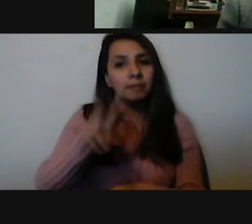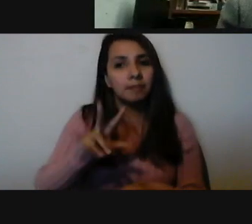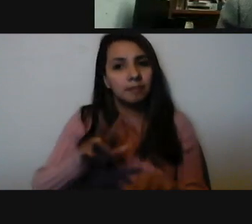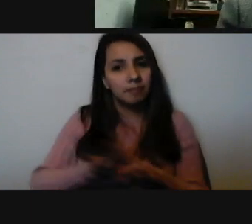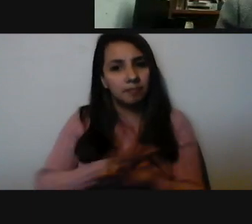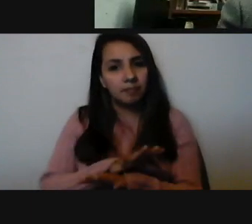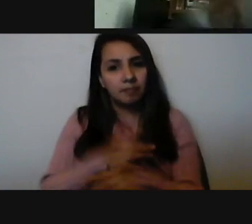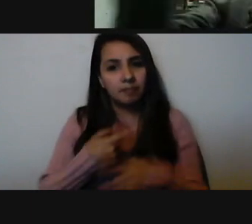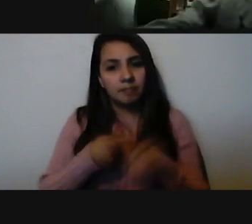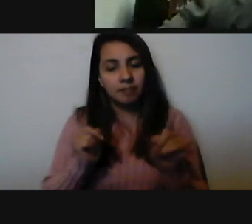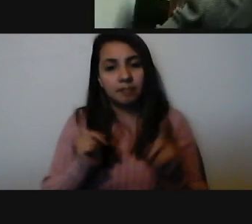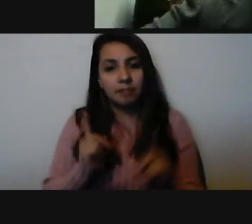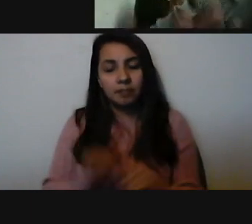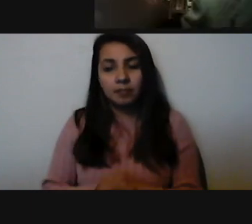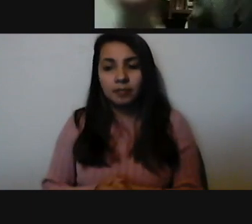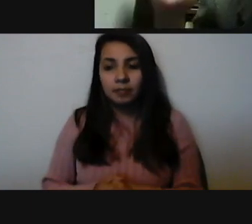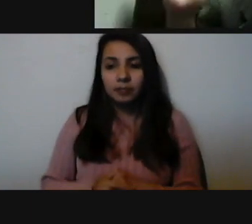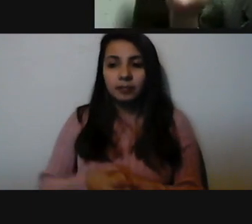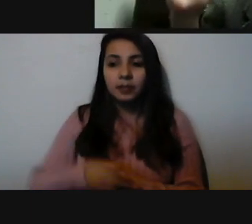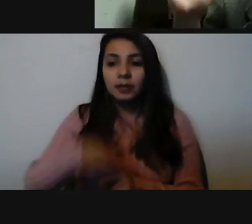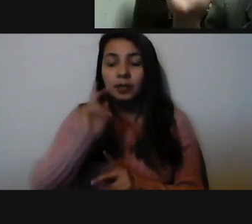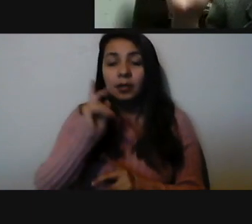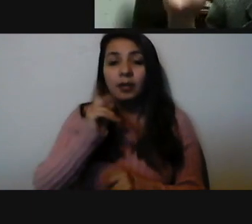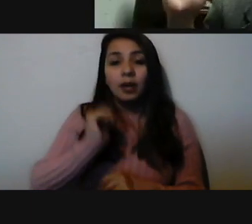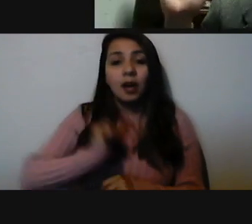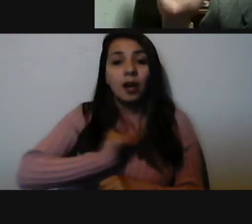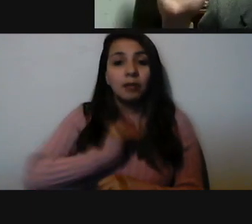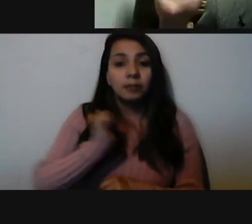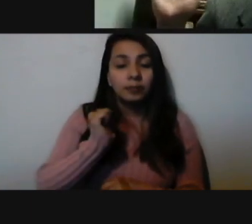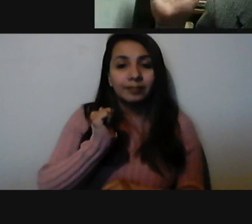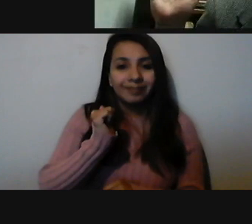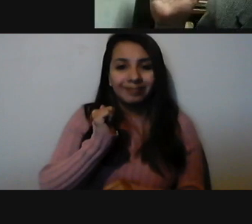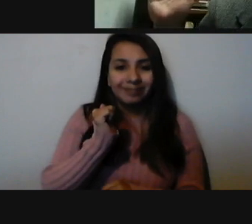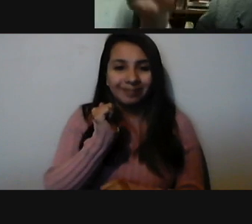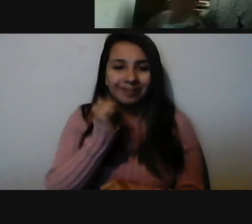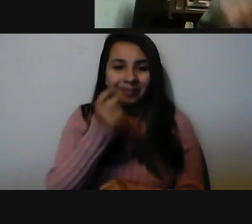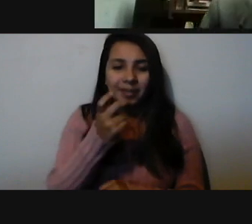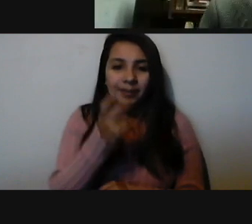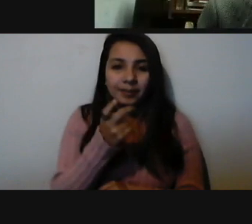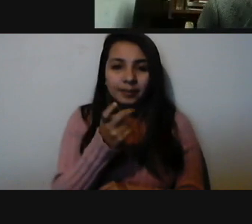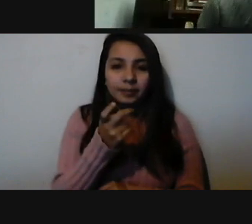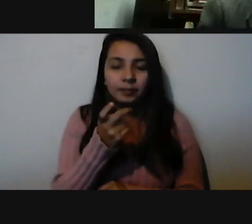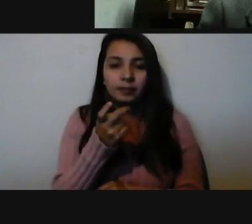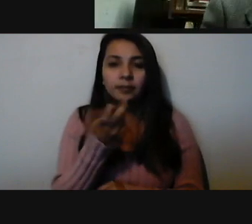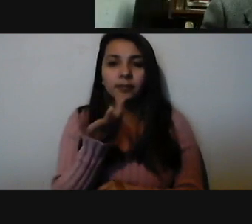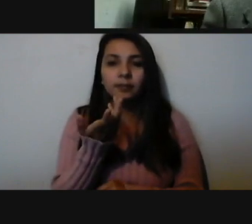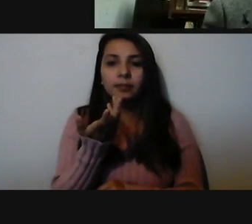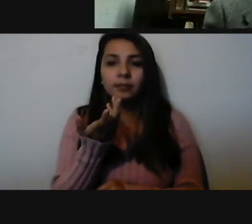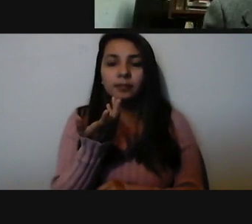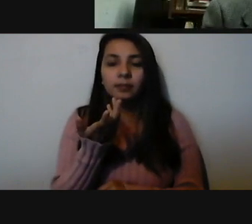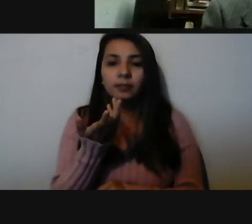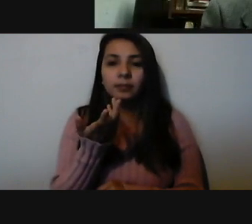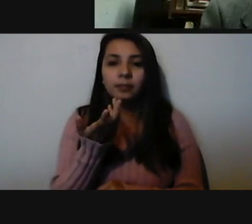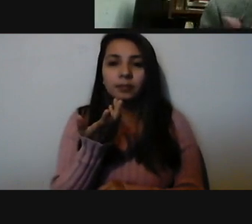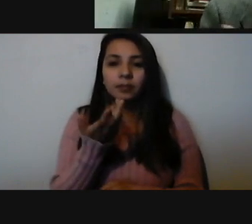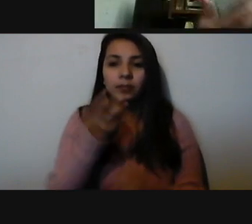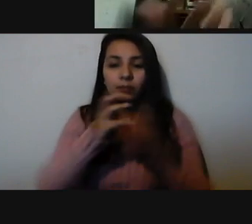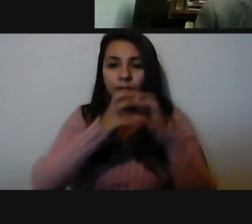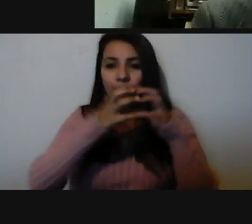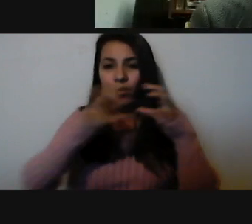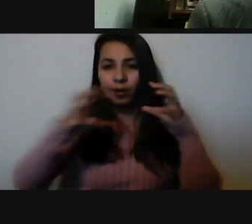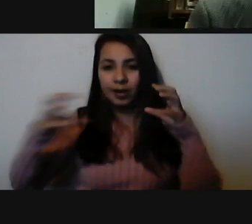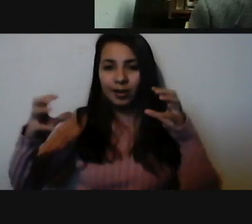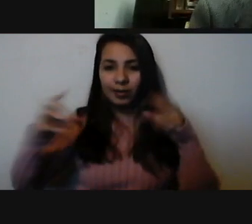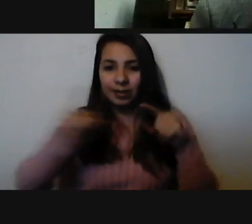experimentos y entonces consigo ver algún cambio, ¿no? Aquí la cuestión es que